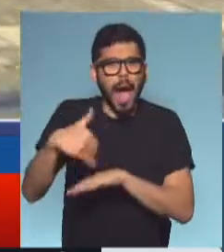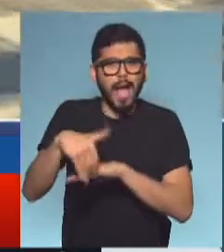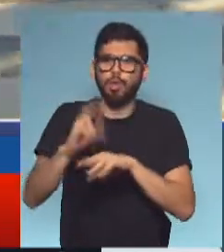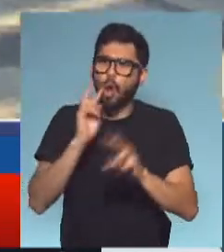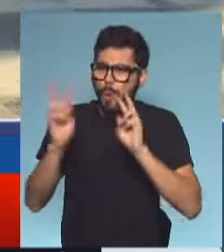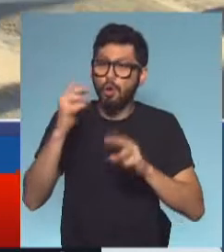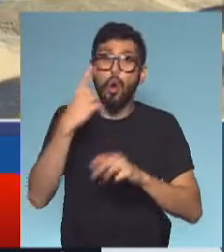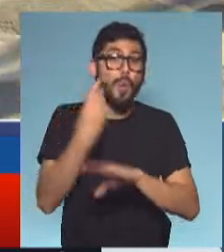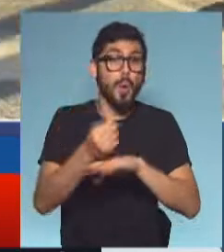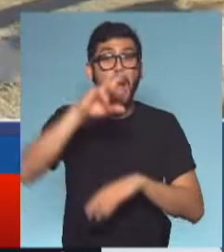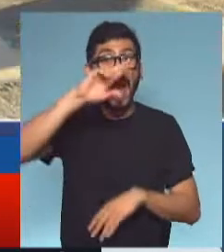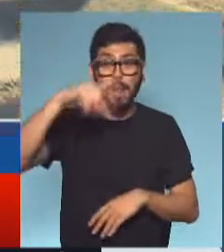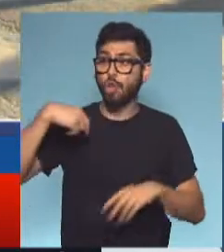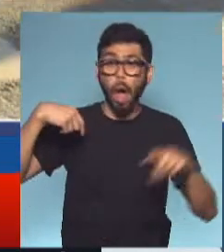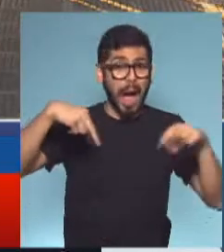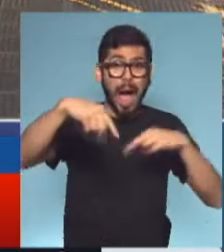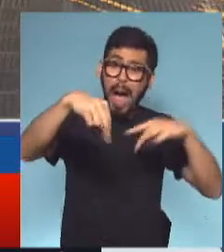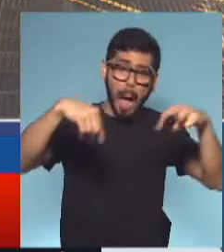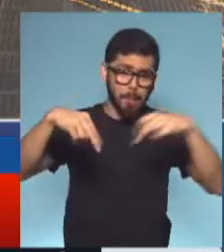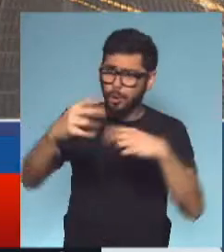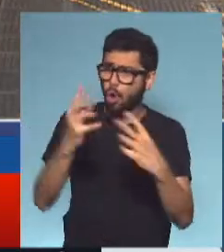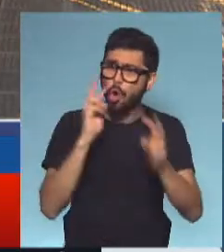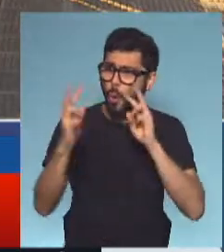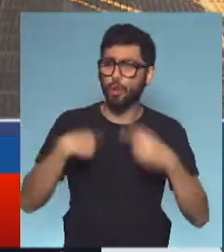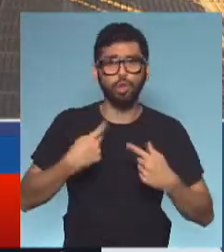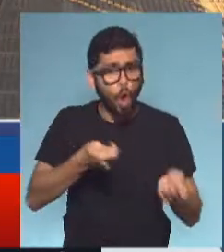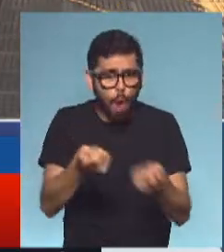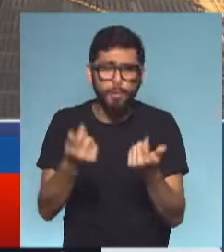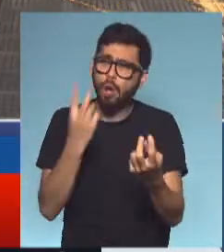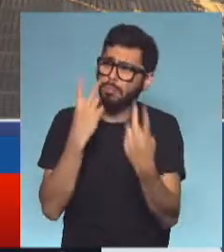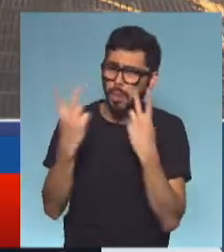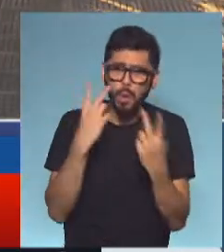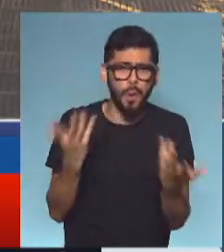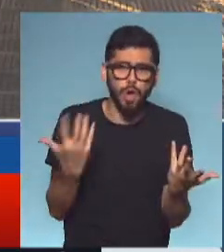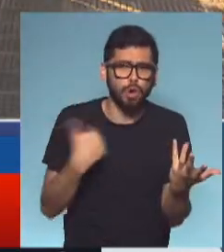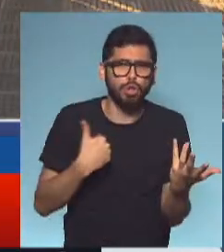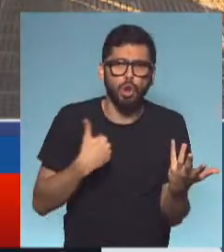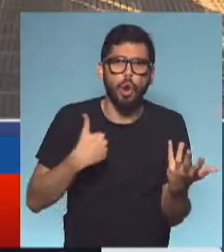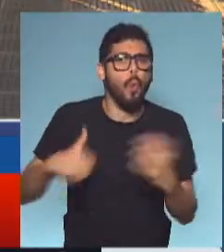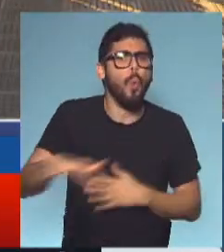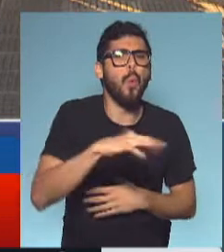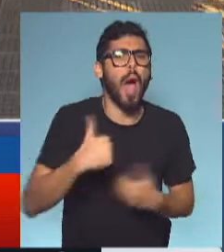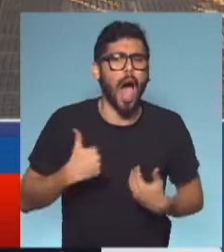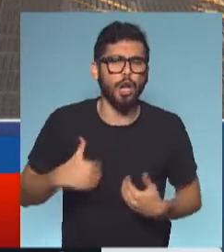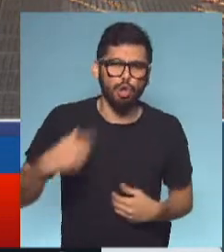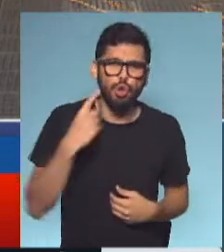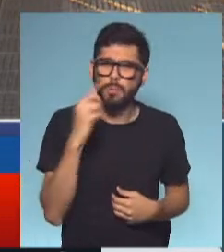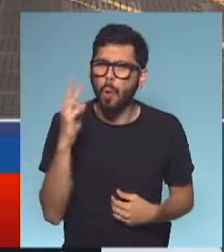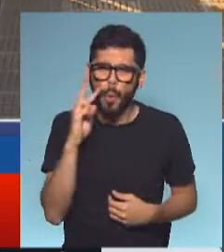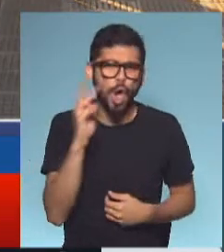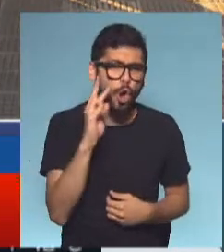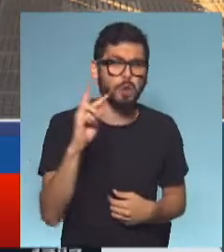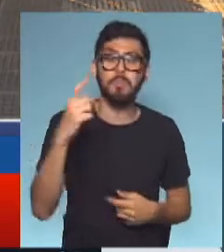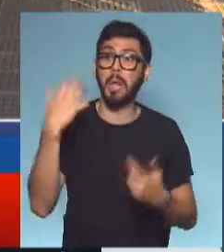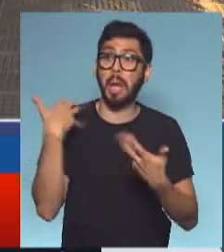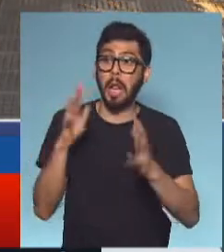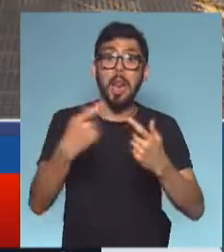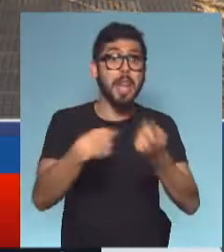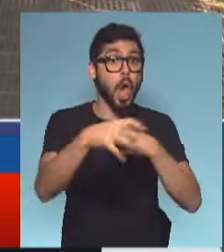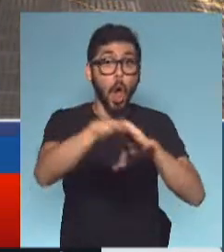en La Plata, camino por las calles, hago las compras, recorro el barrio y yo veo que en general los comercios